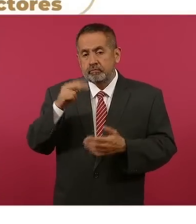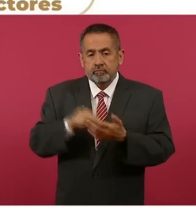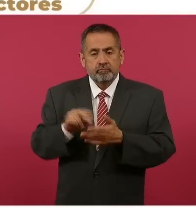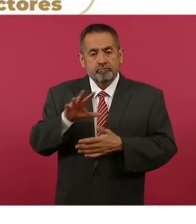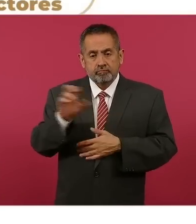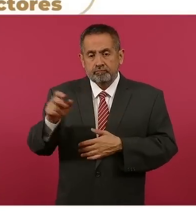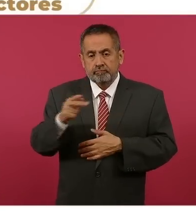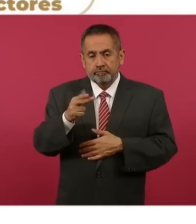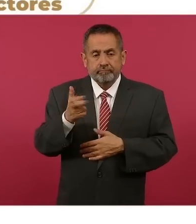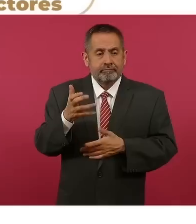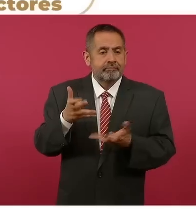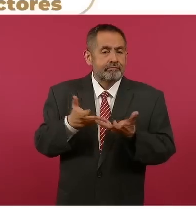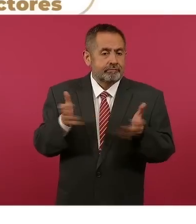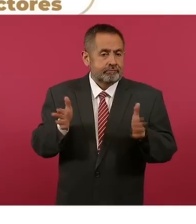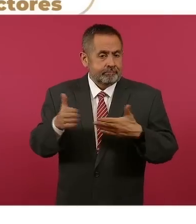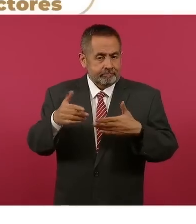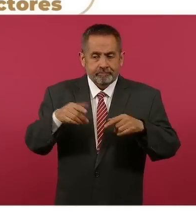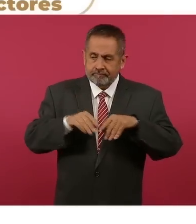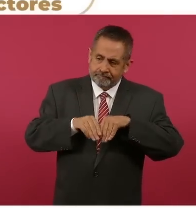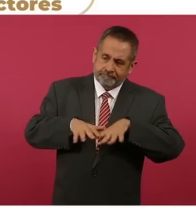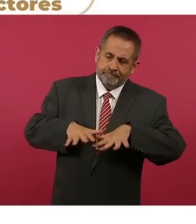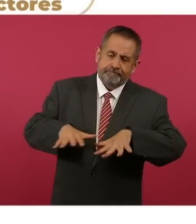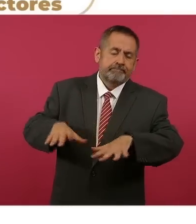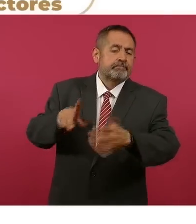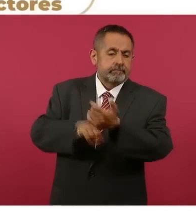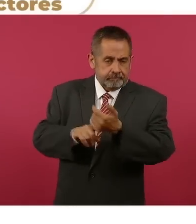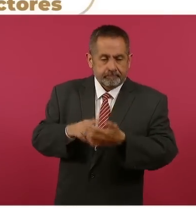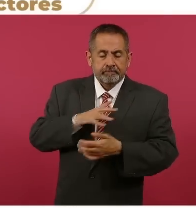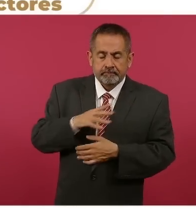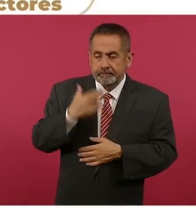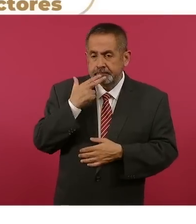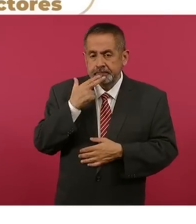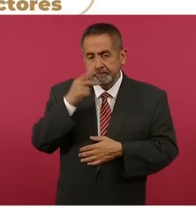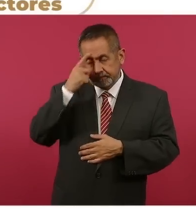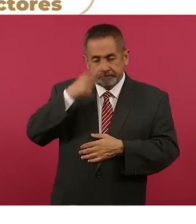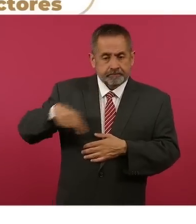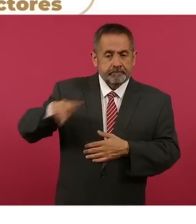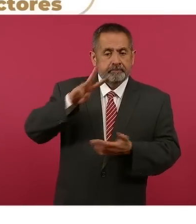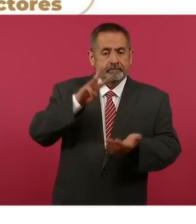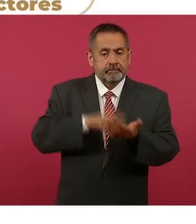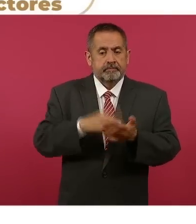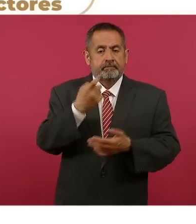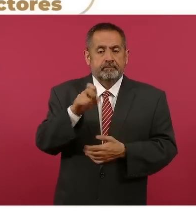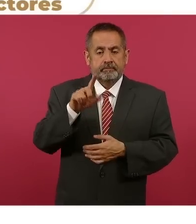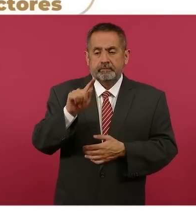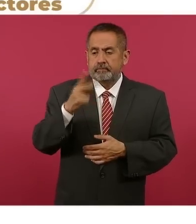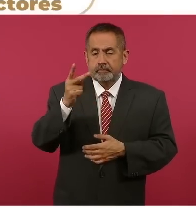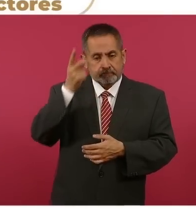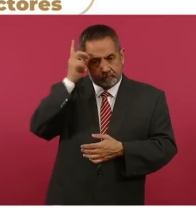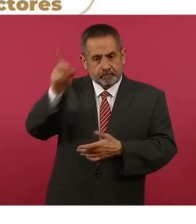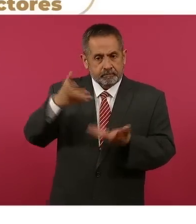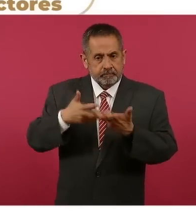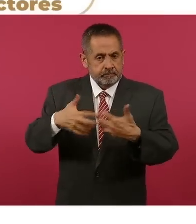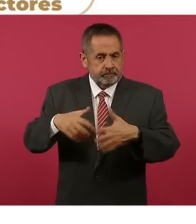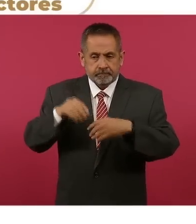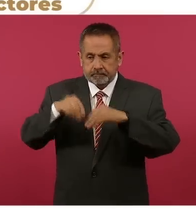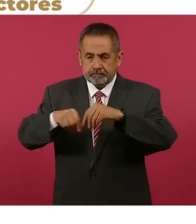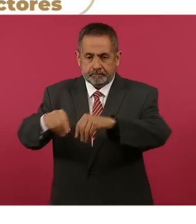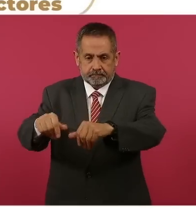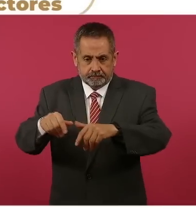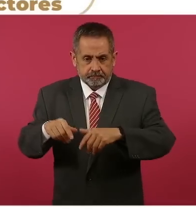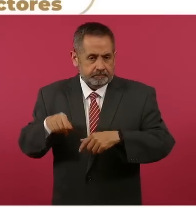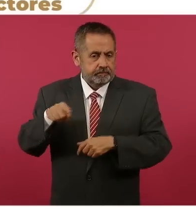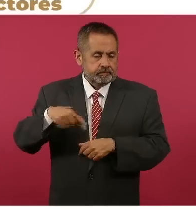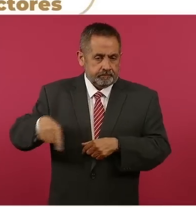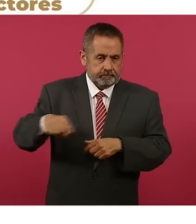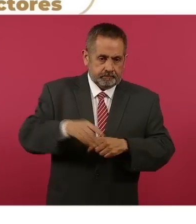22.500 hectáreas que verán beneficiados a 3.172 productores. El gobierno federal en este